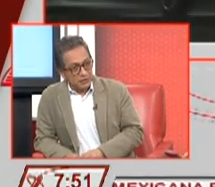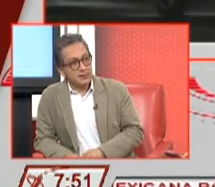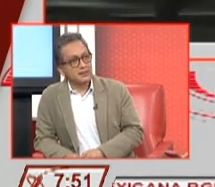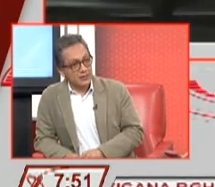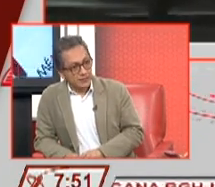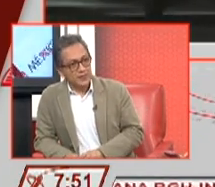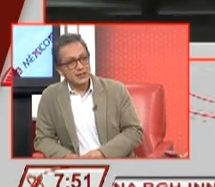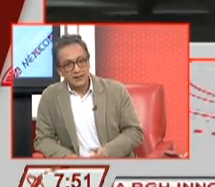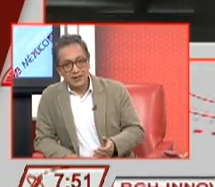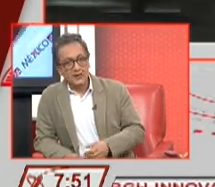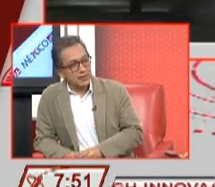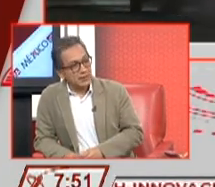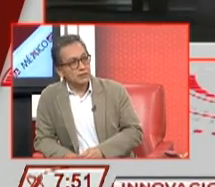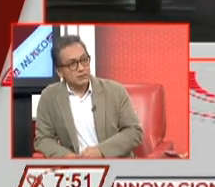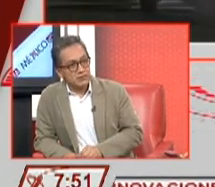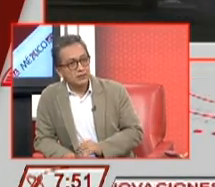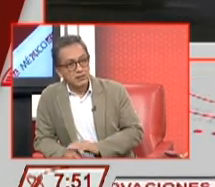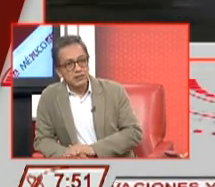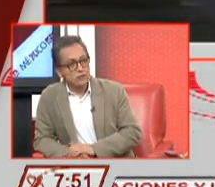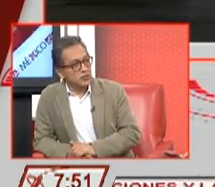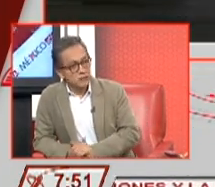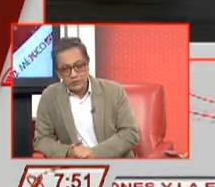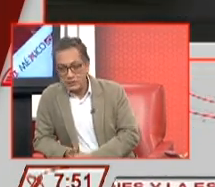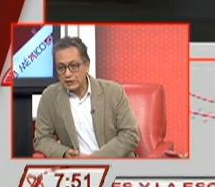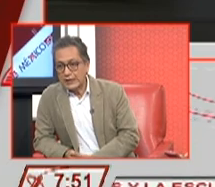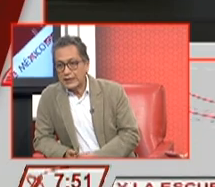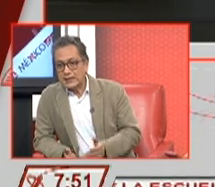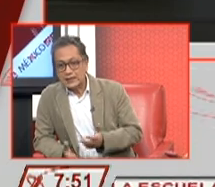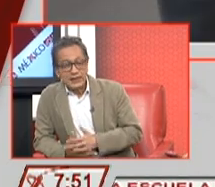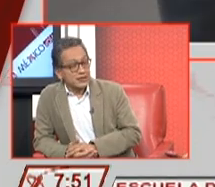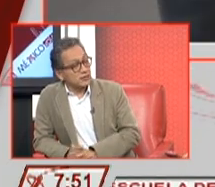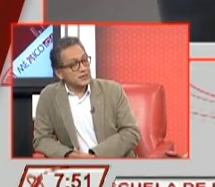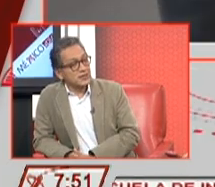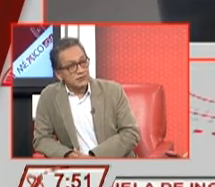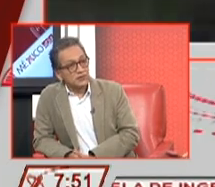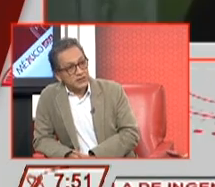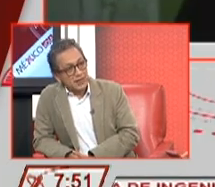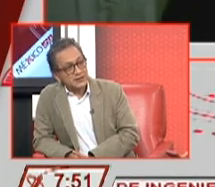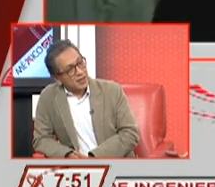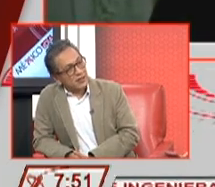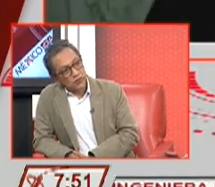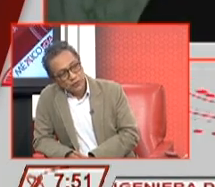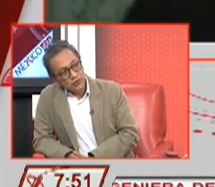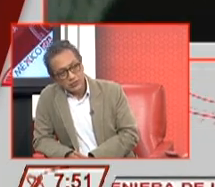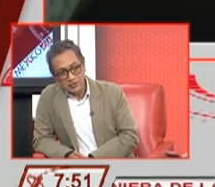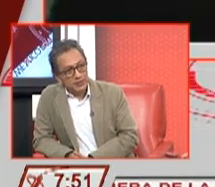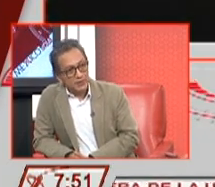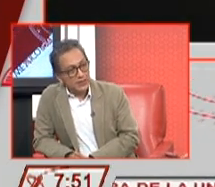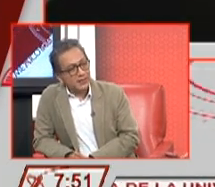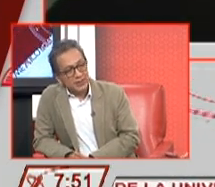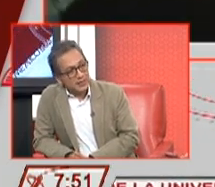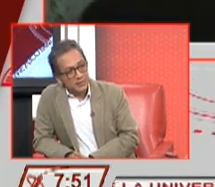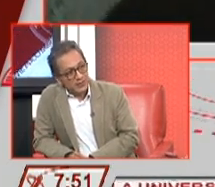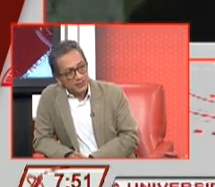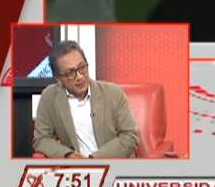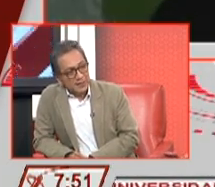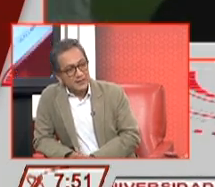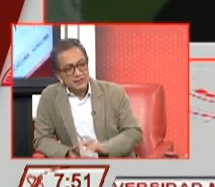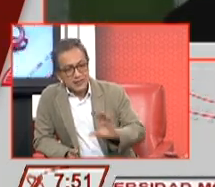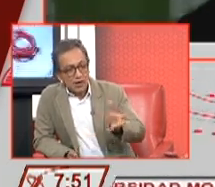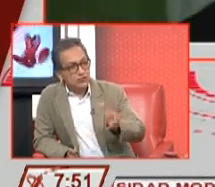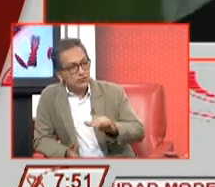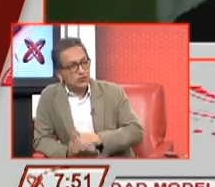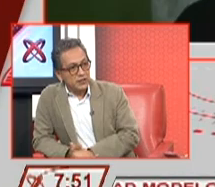siguió exactamente a trabajar con Tim Burton, y ahora sí que los dos se han sacado jugo de una manera increíble,